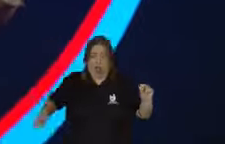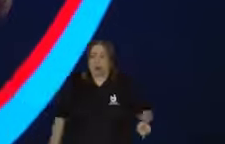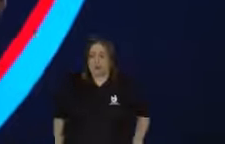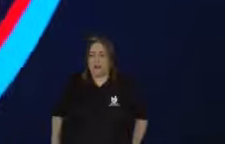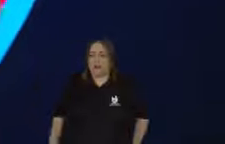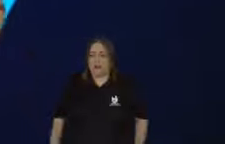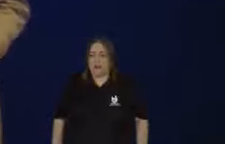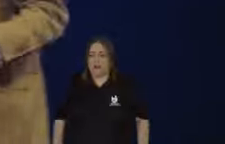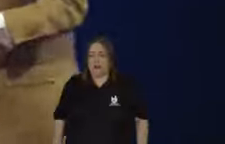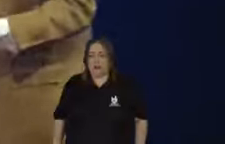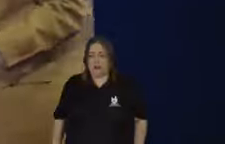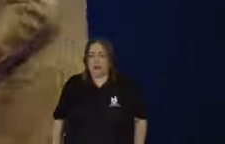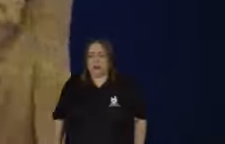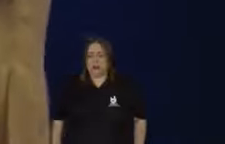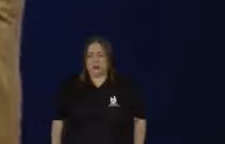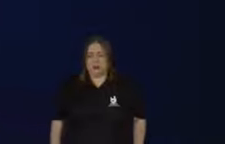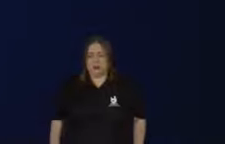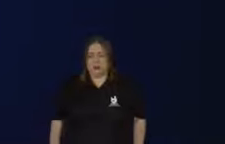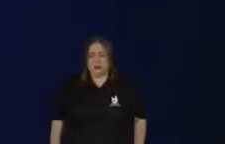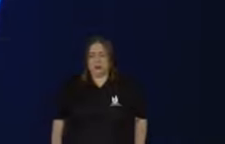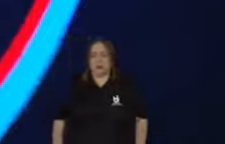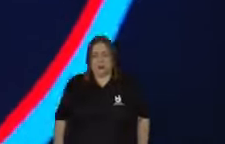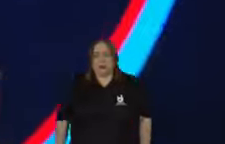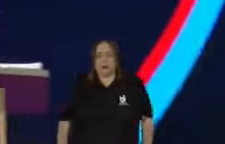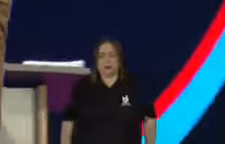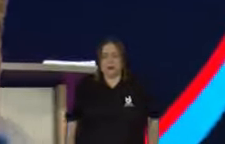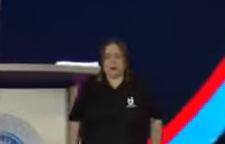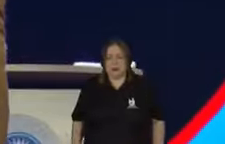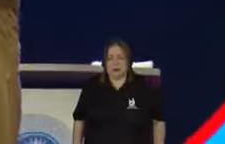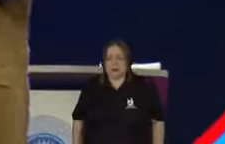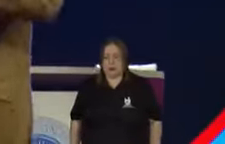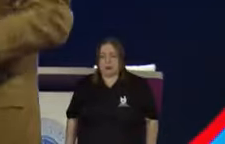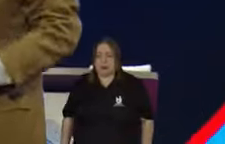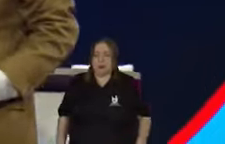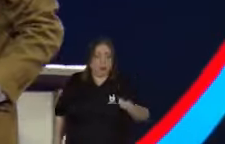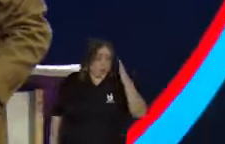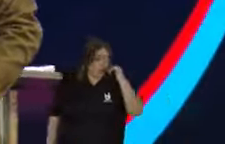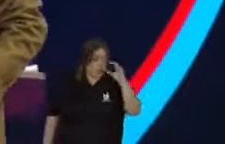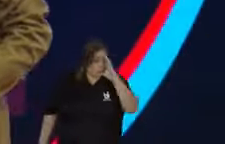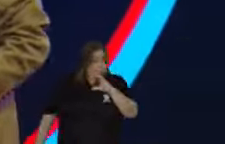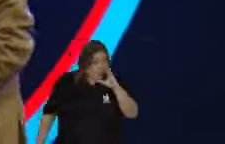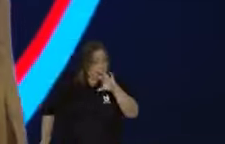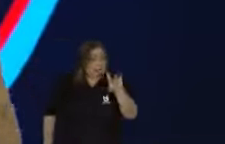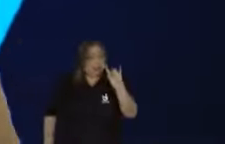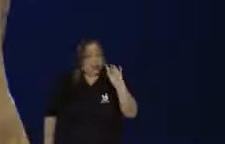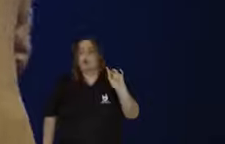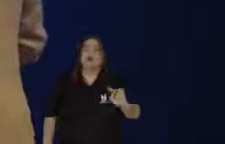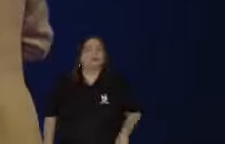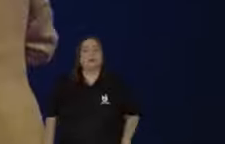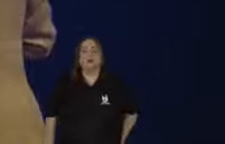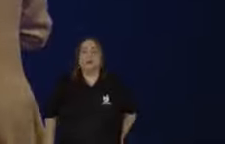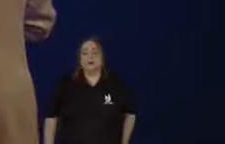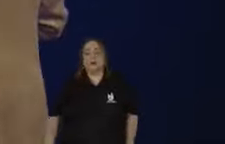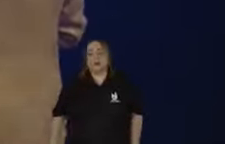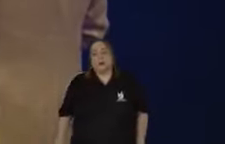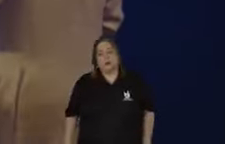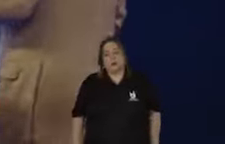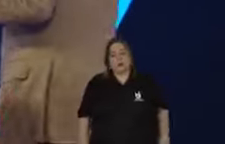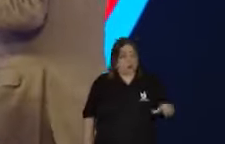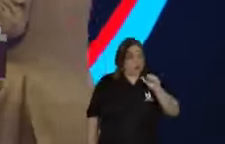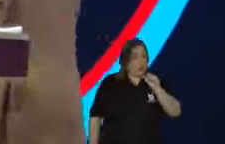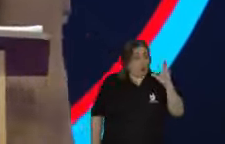Pero no me busques. Porque aún la Biblia dice: el que busca encuentra. No me busques porque me vas a